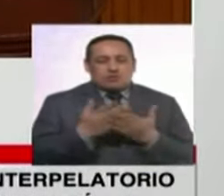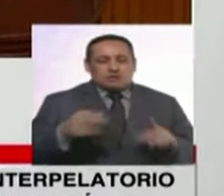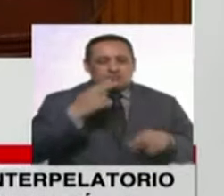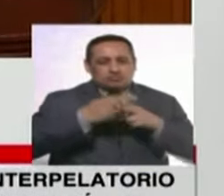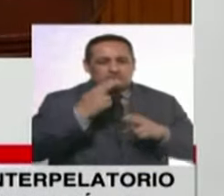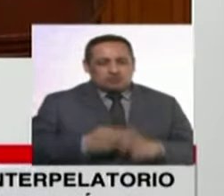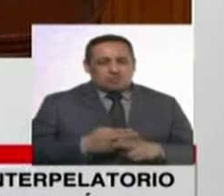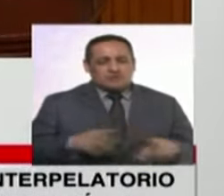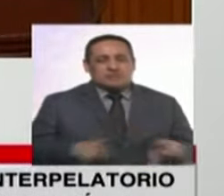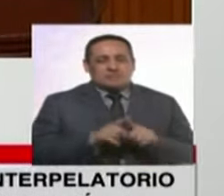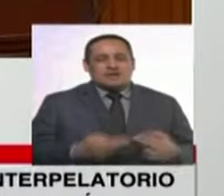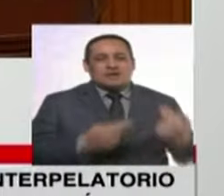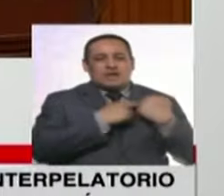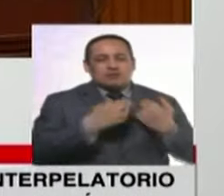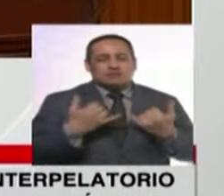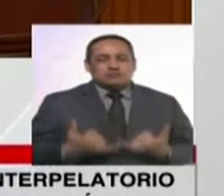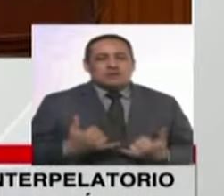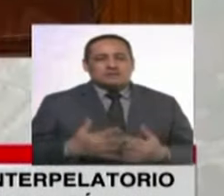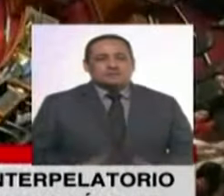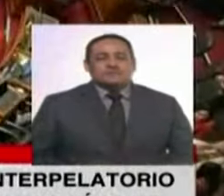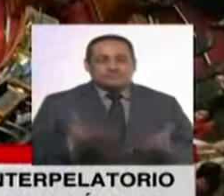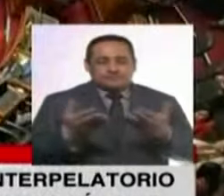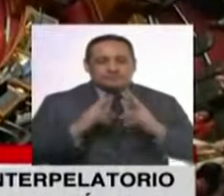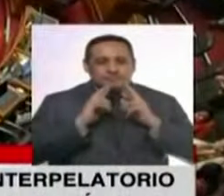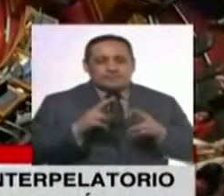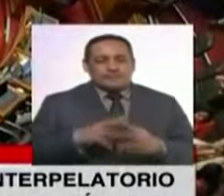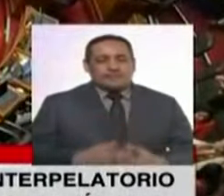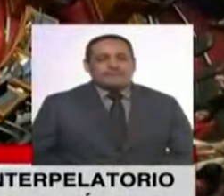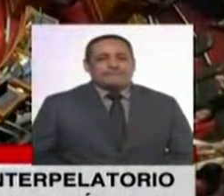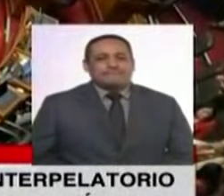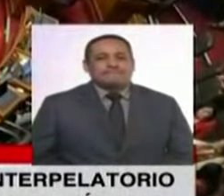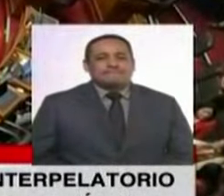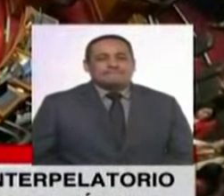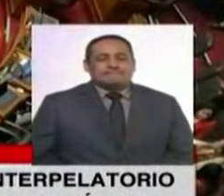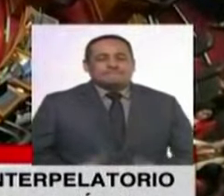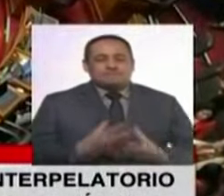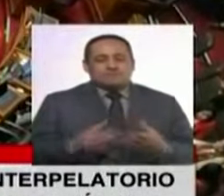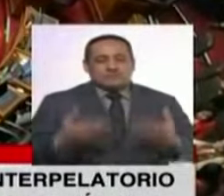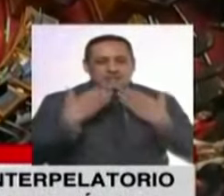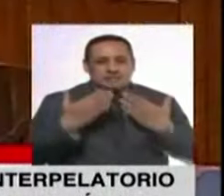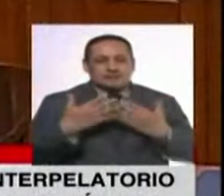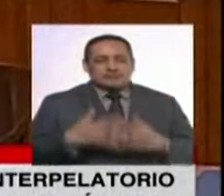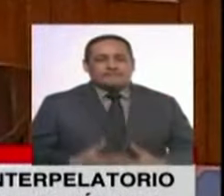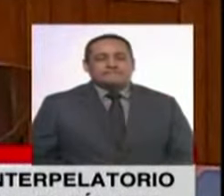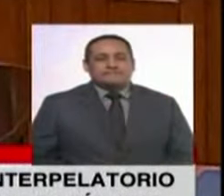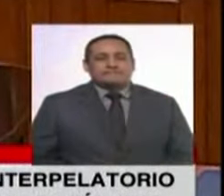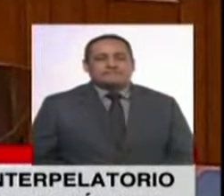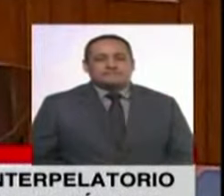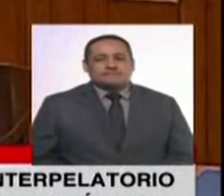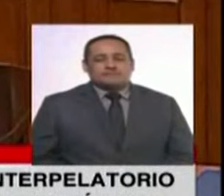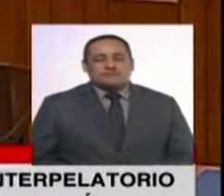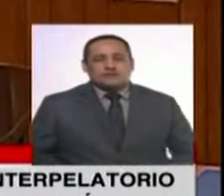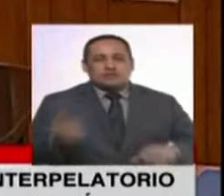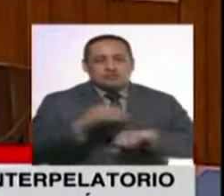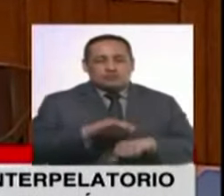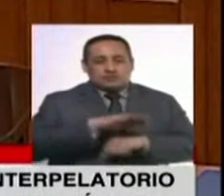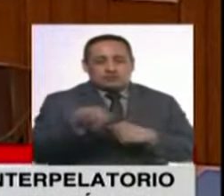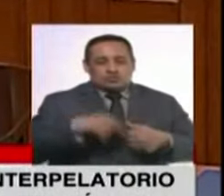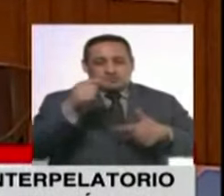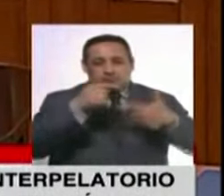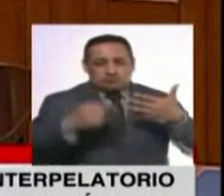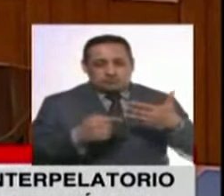y cargos actuales para Que responda señor ministro Muchas gracias señor presidente con relación este